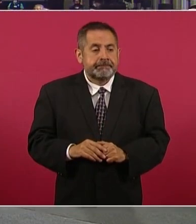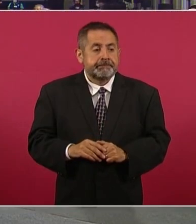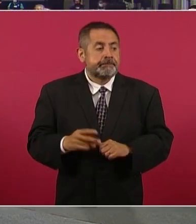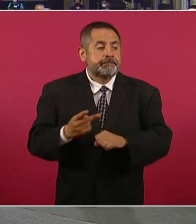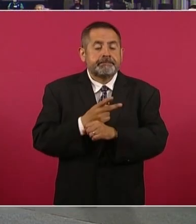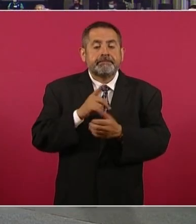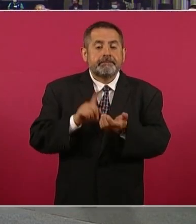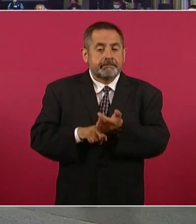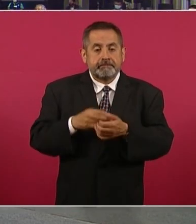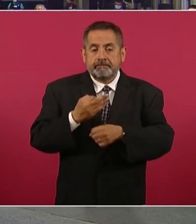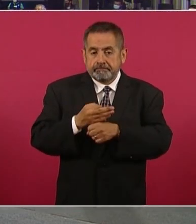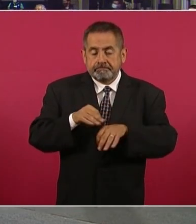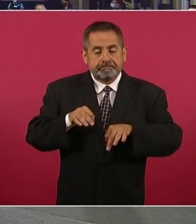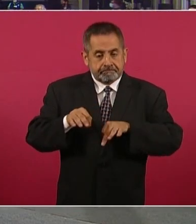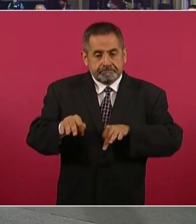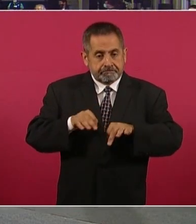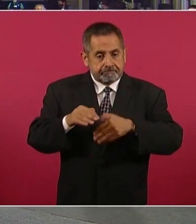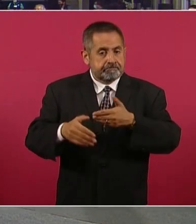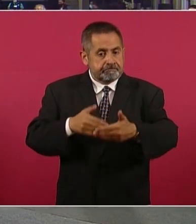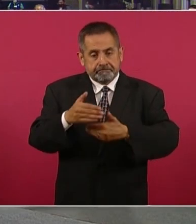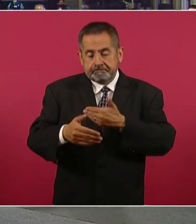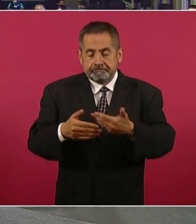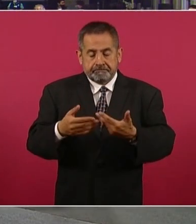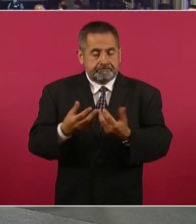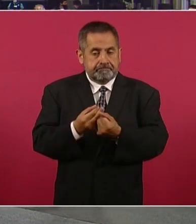Estamos trabajando en eso.